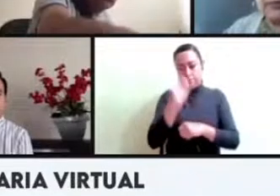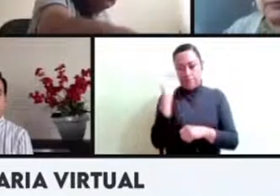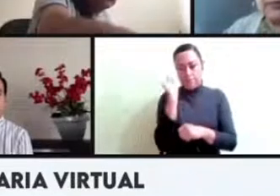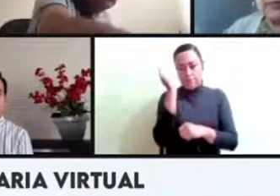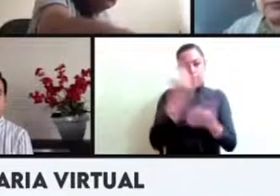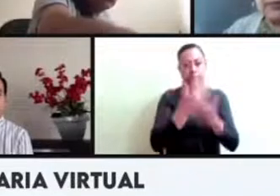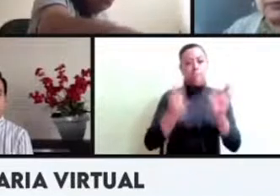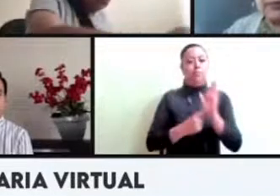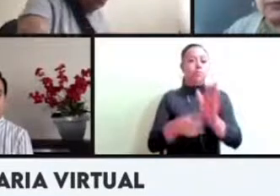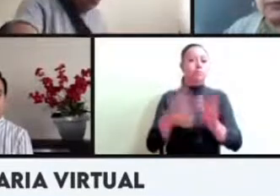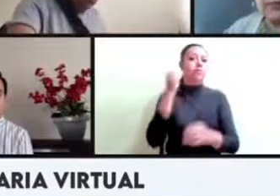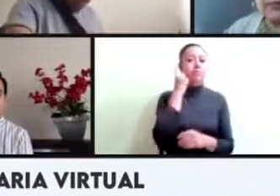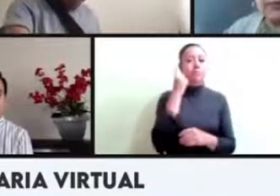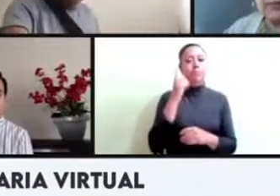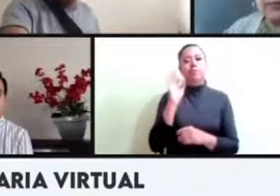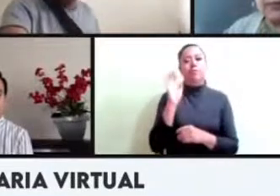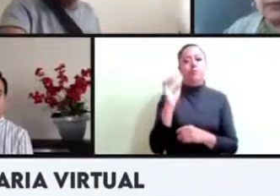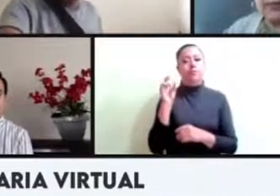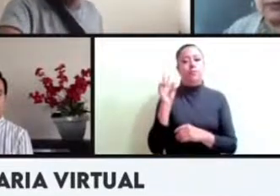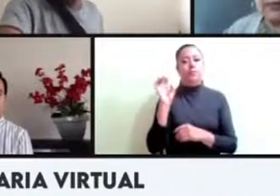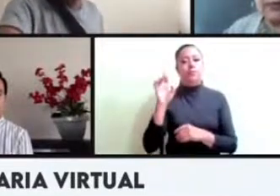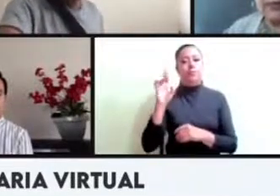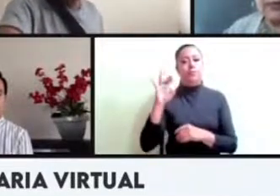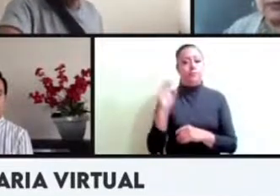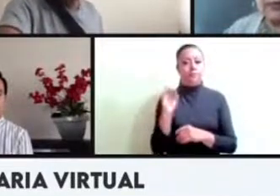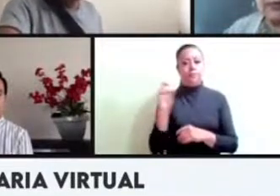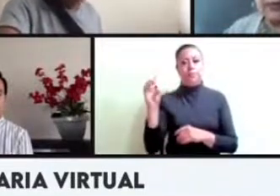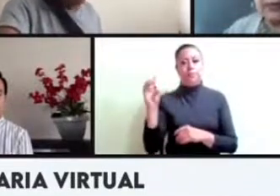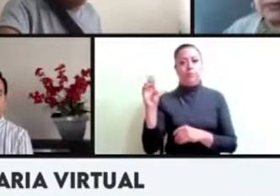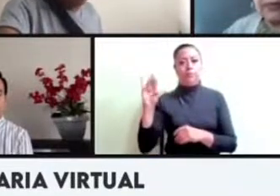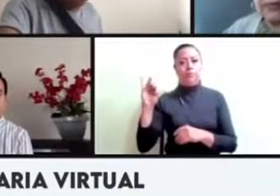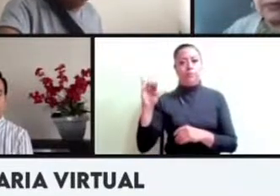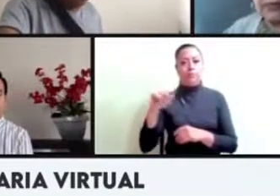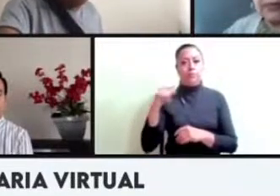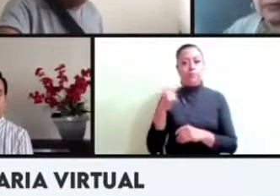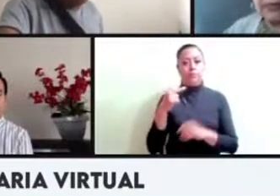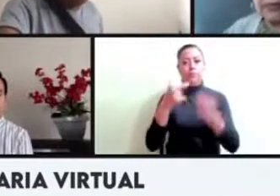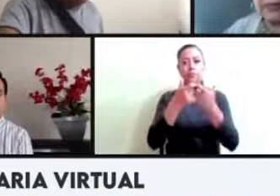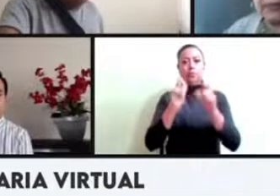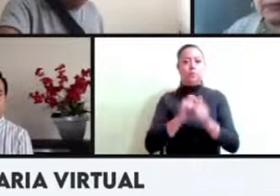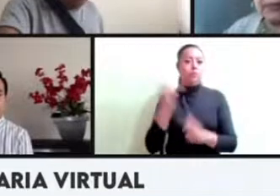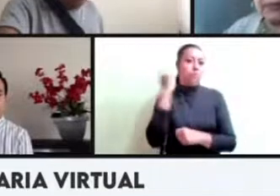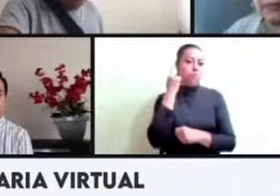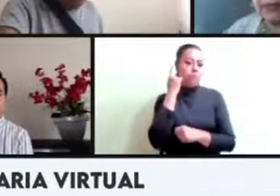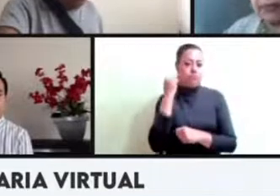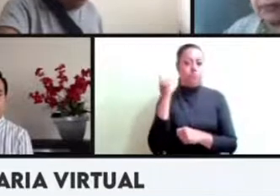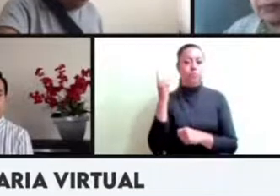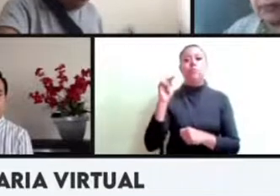Casa, integrante del Grupo Parlamentario del Partido de Acción Nacional, hasta por 3 minutos. Adelante, diputado.